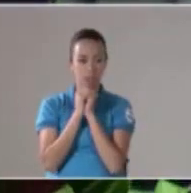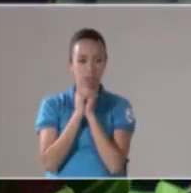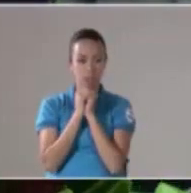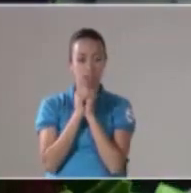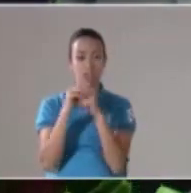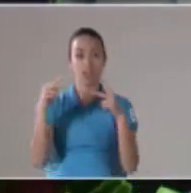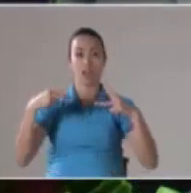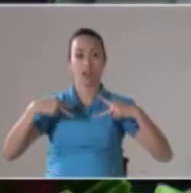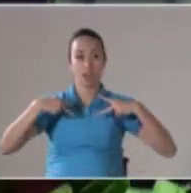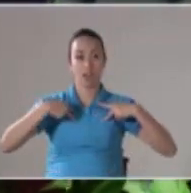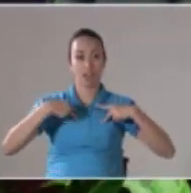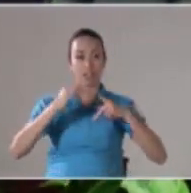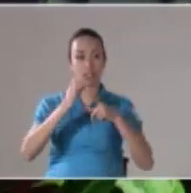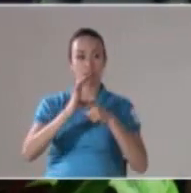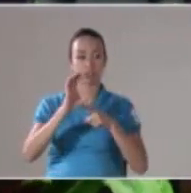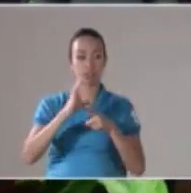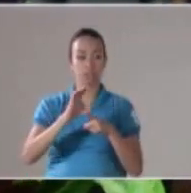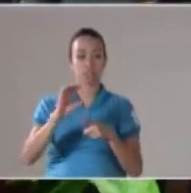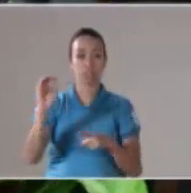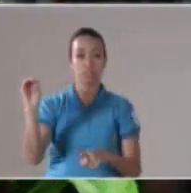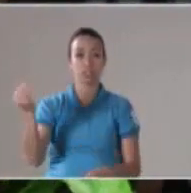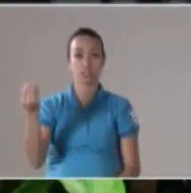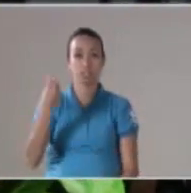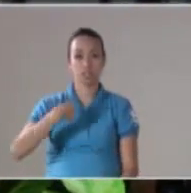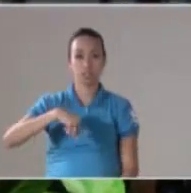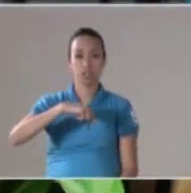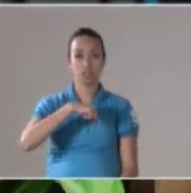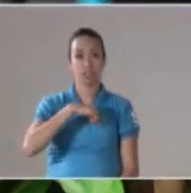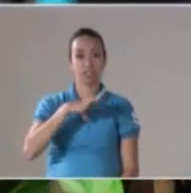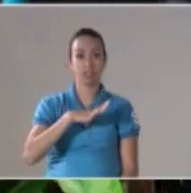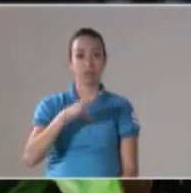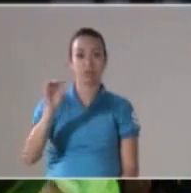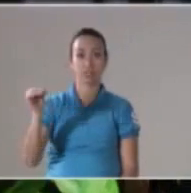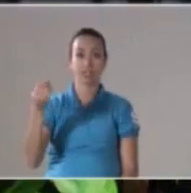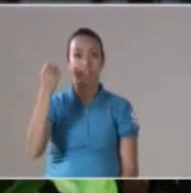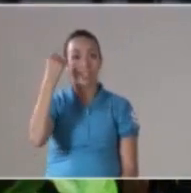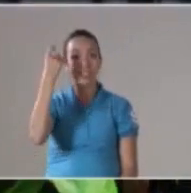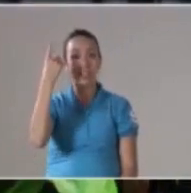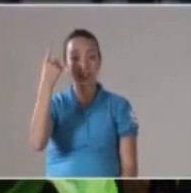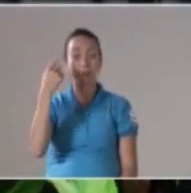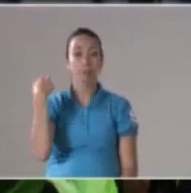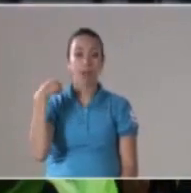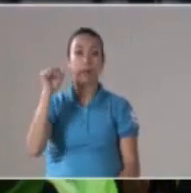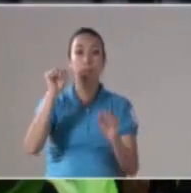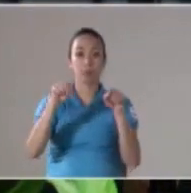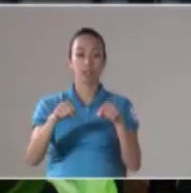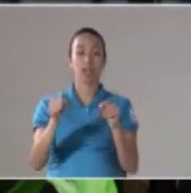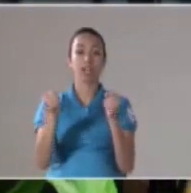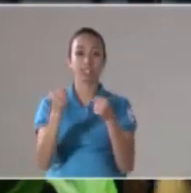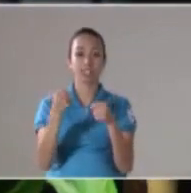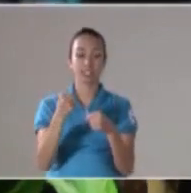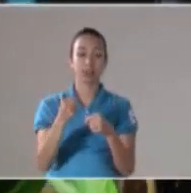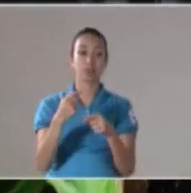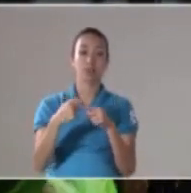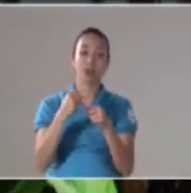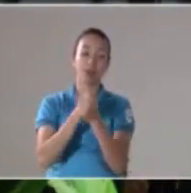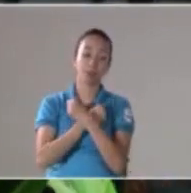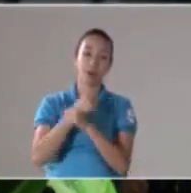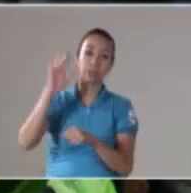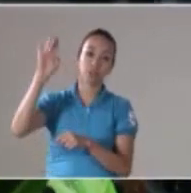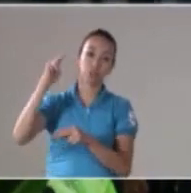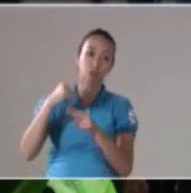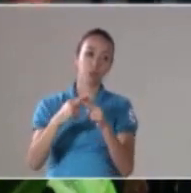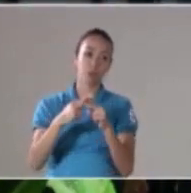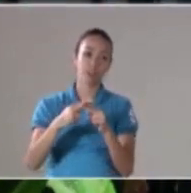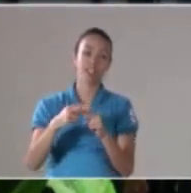Hay cosas que nosotros tenemos que comprender para hacerlas por amor a su nombre, como las siguientes. Tenemos que